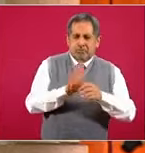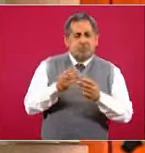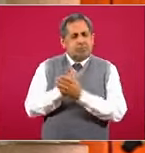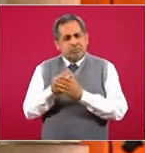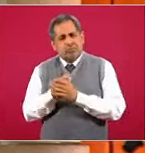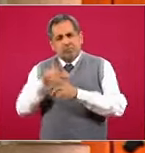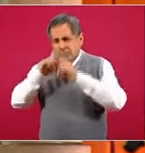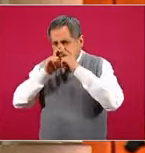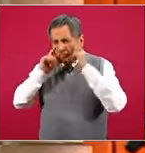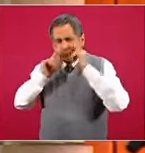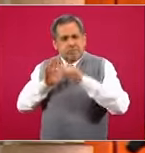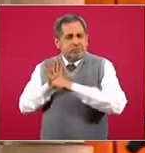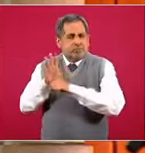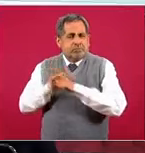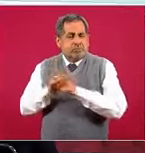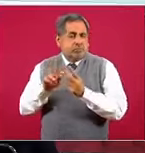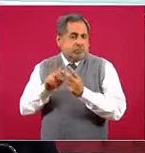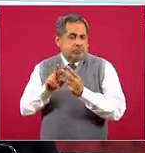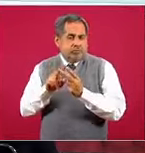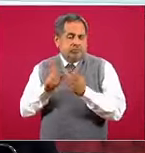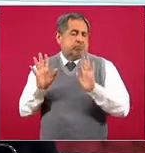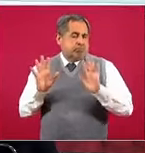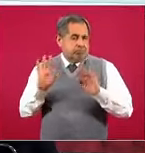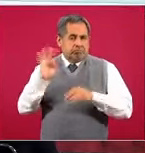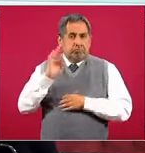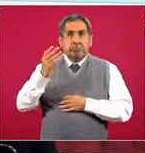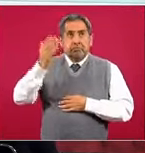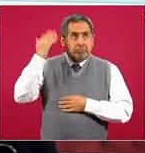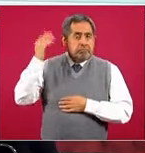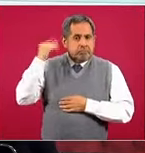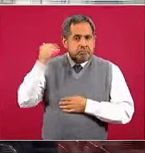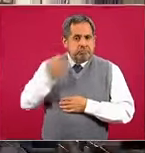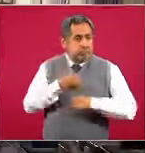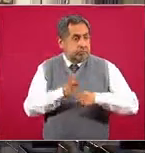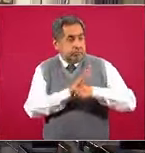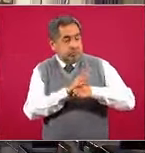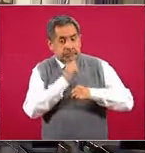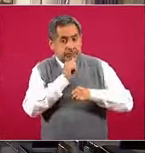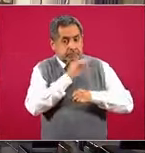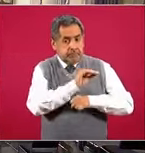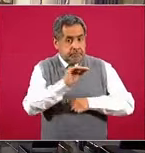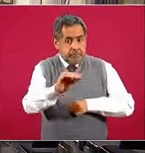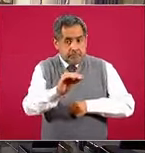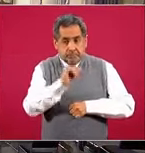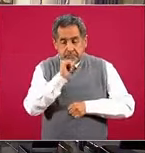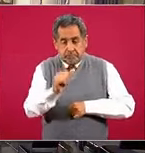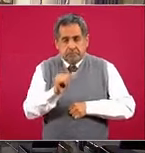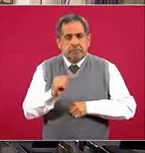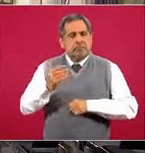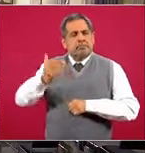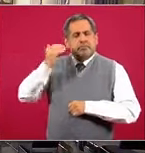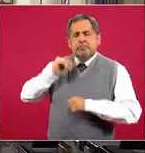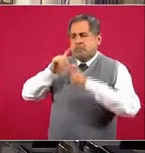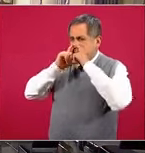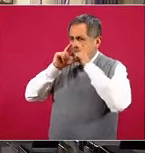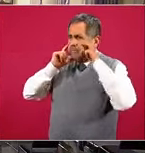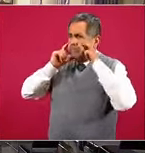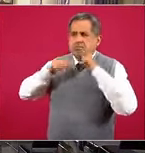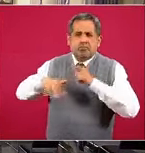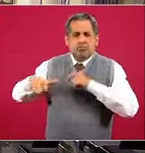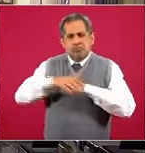tipo influenza, que así era como antes de que se introdujera el SARS-CoV-2 a nuestro